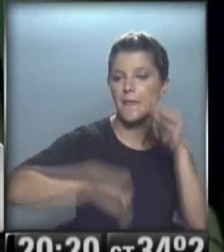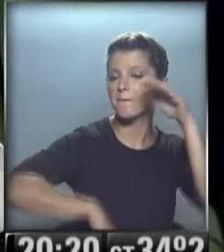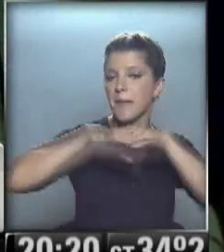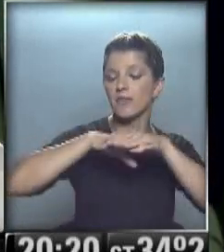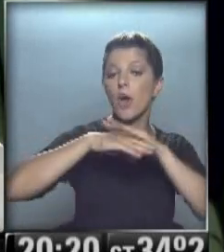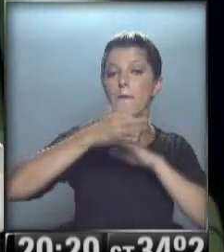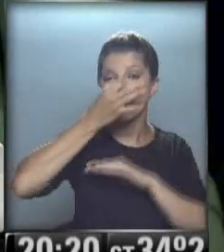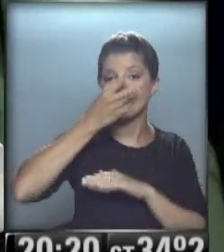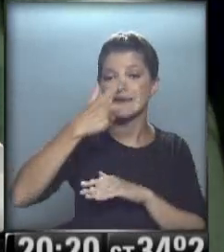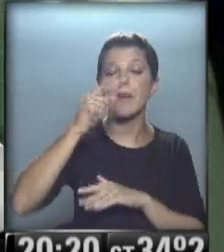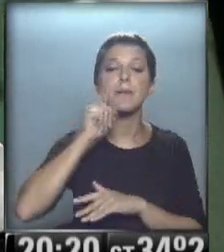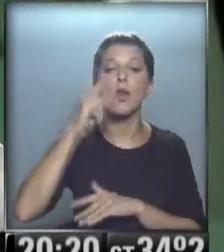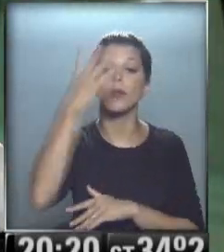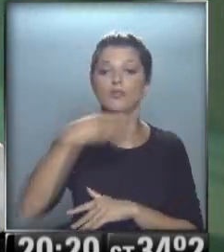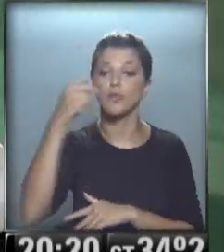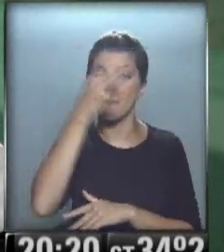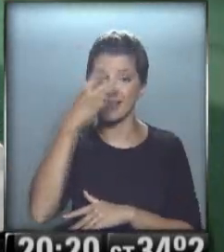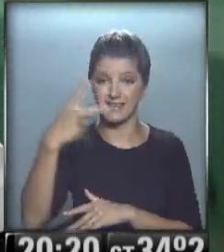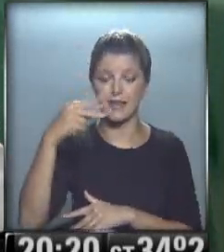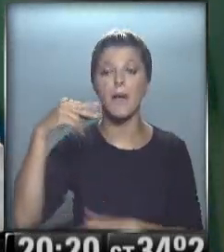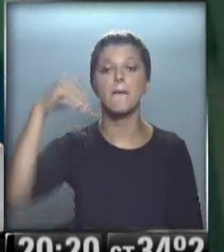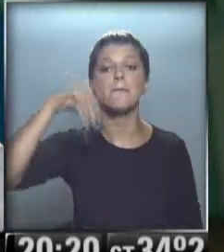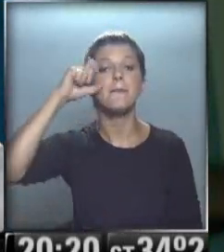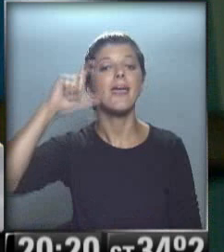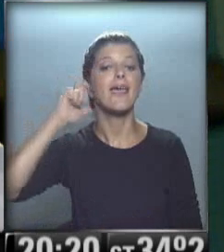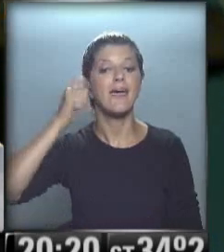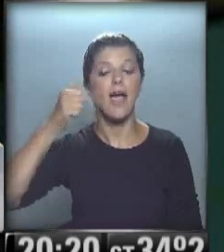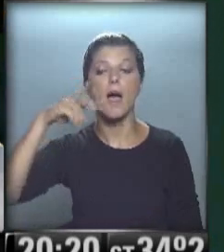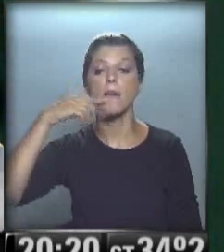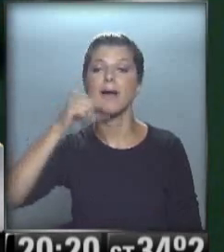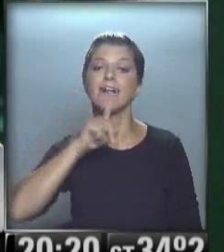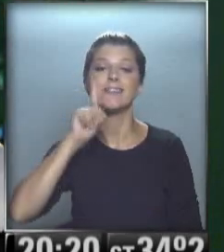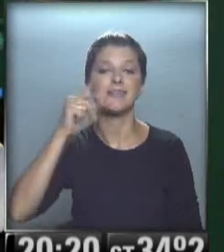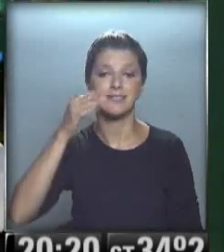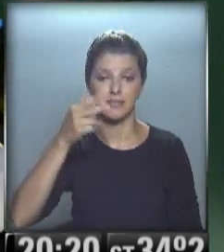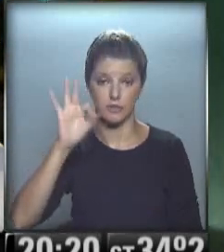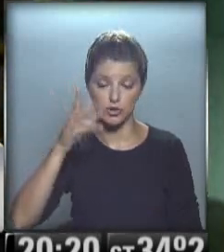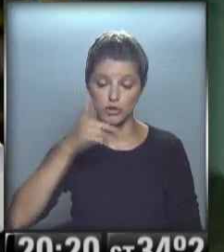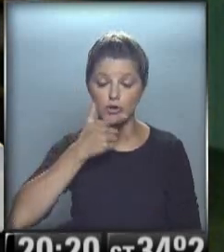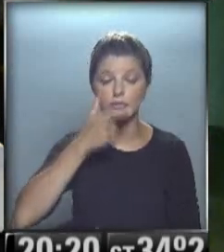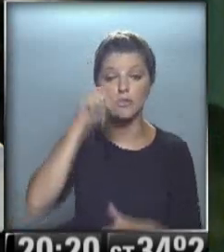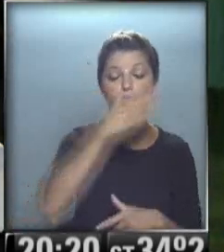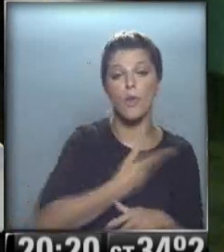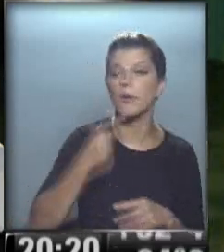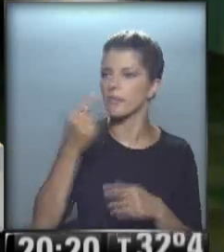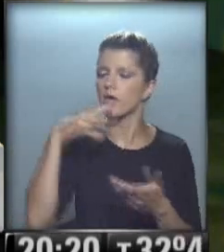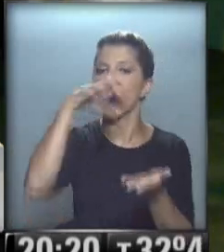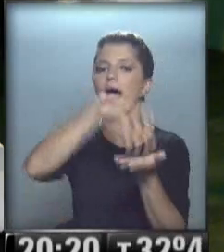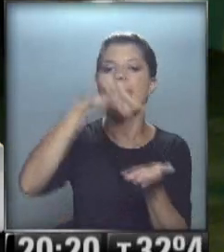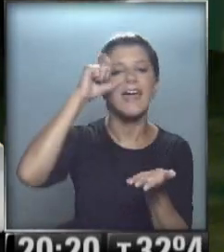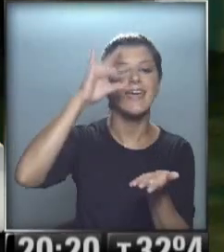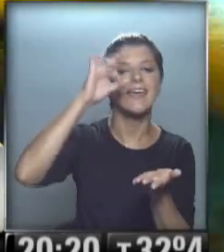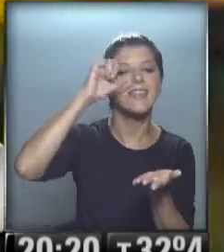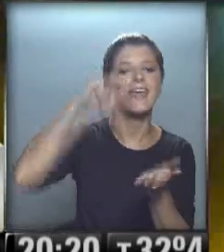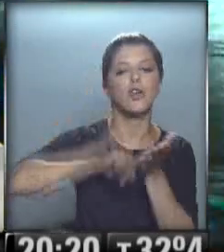23.433 megavatios. El Ministerio de Planificación Federal exigió a Edenor y Edesur contratar a todas las empresas y